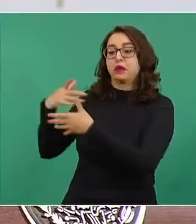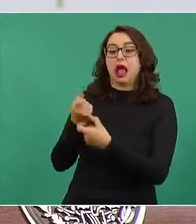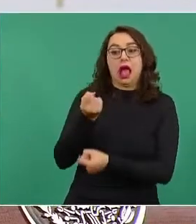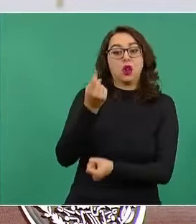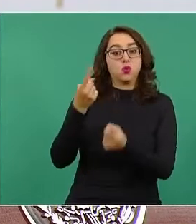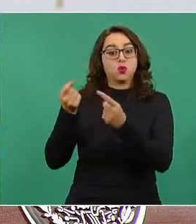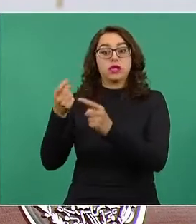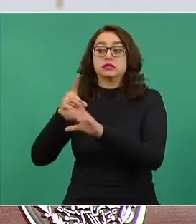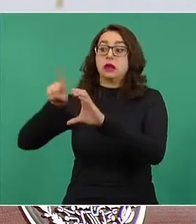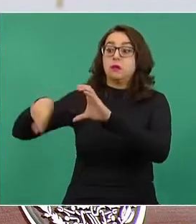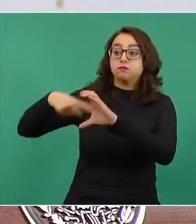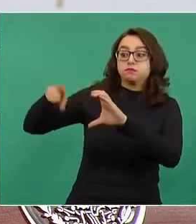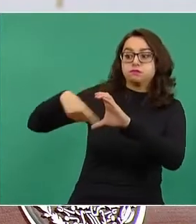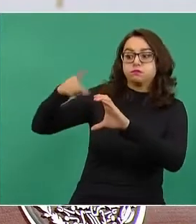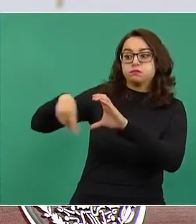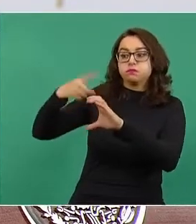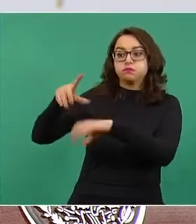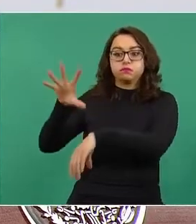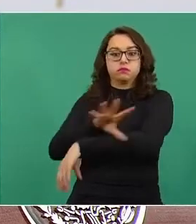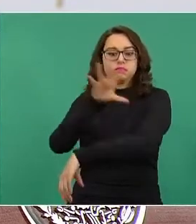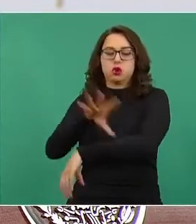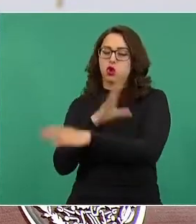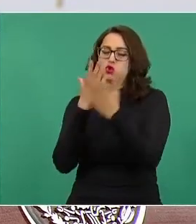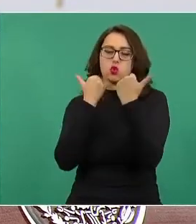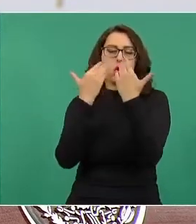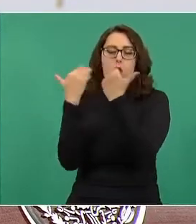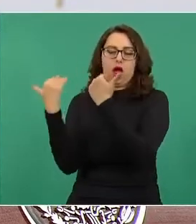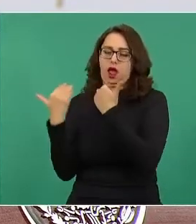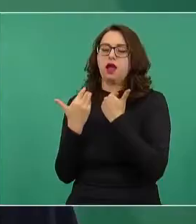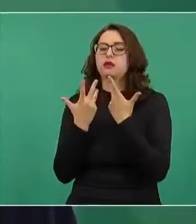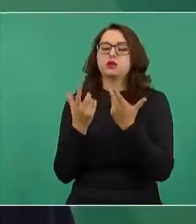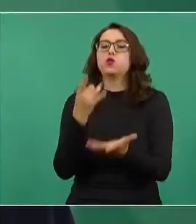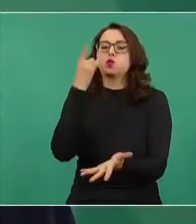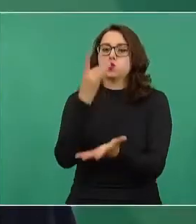turbinas para generar energía. Por ejemplo,